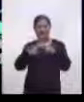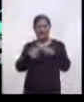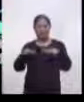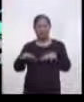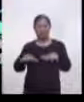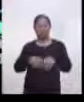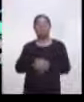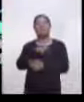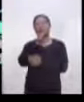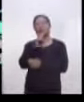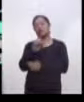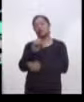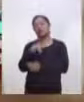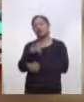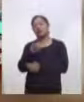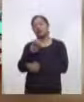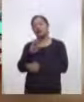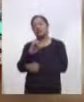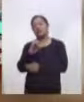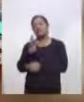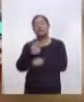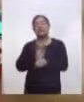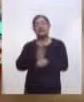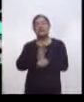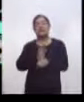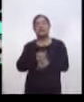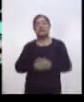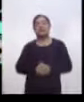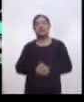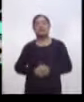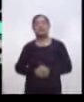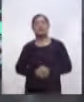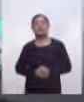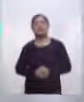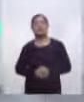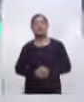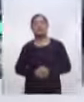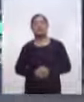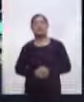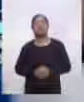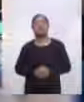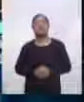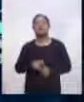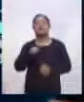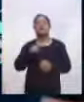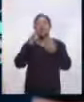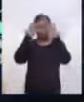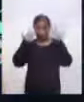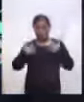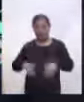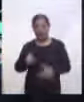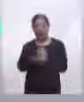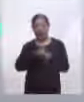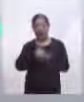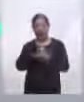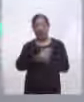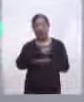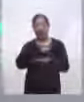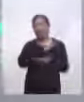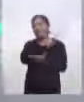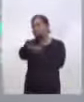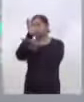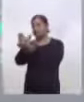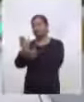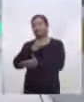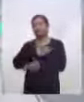Sonic, la película. Ok. Sonic, el erizo azul, deberá viajar hasta nuestro mundo